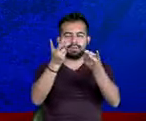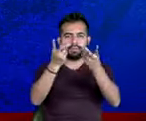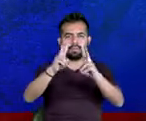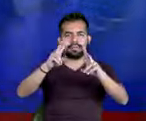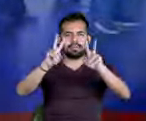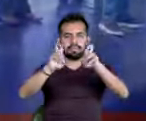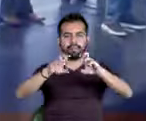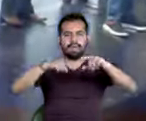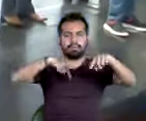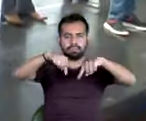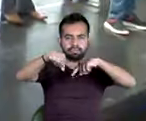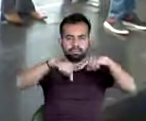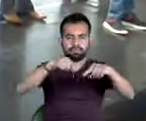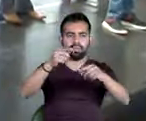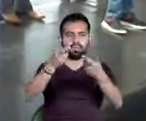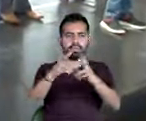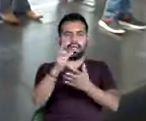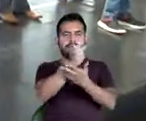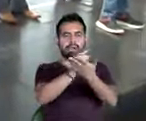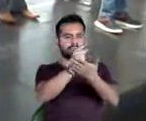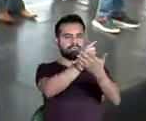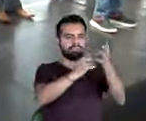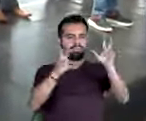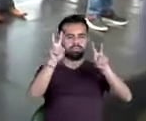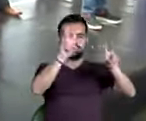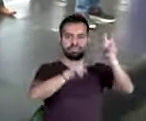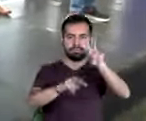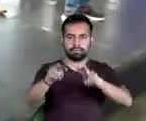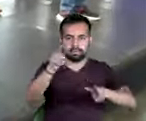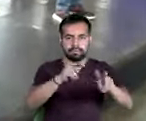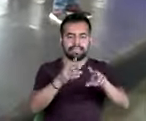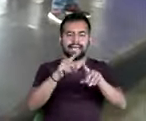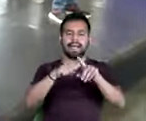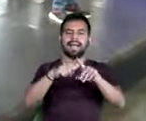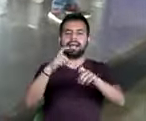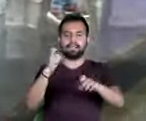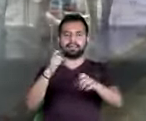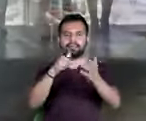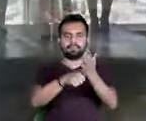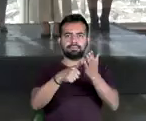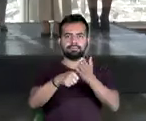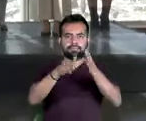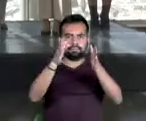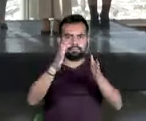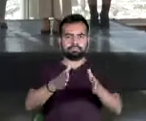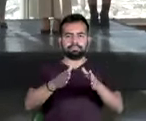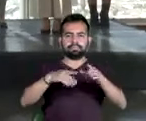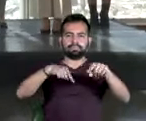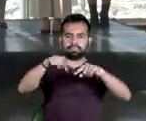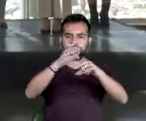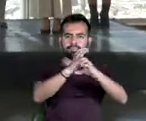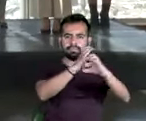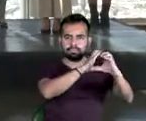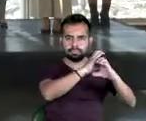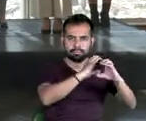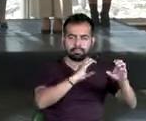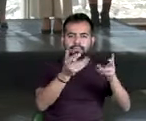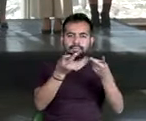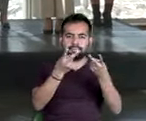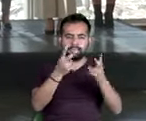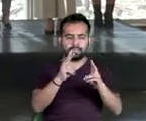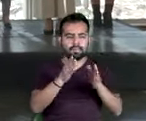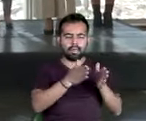ingeniero geógrafo y de medio ambiente de formación, ex viceministro de Gestión del Transporte, ex subsecretario de Transporte